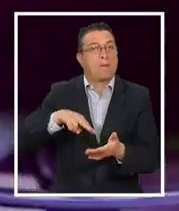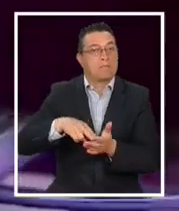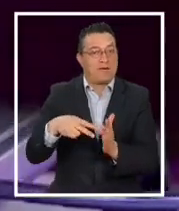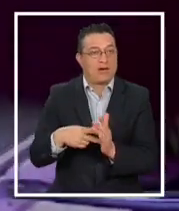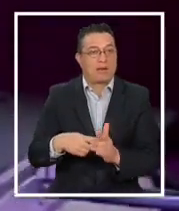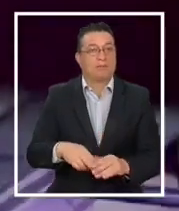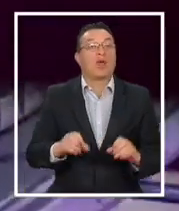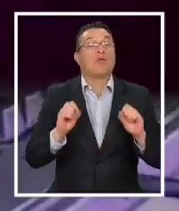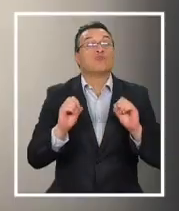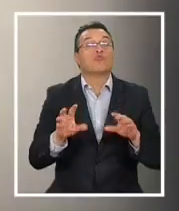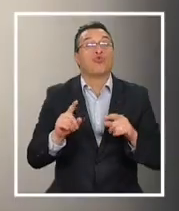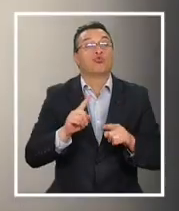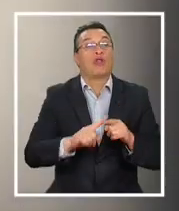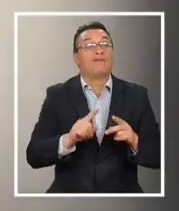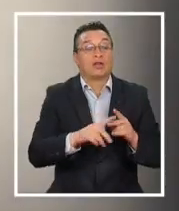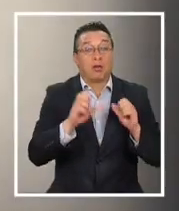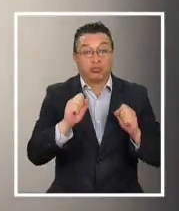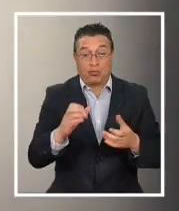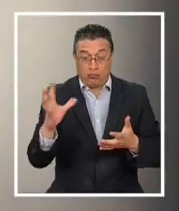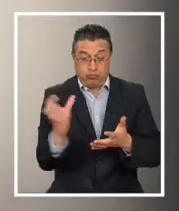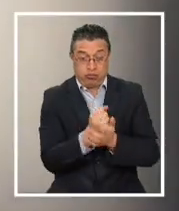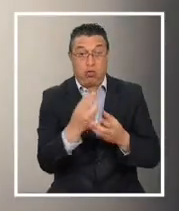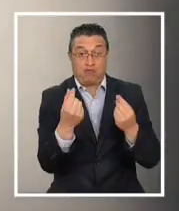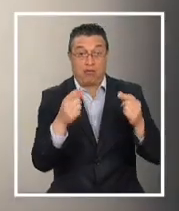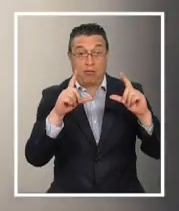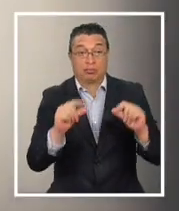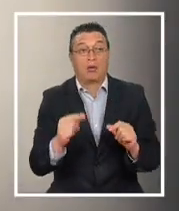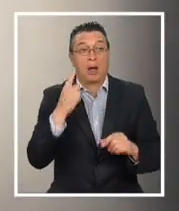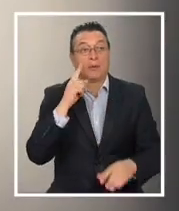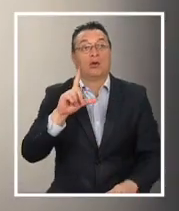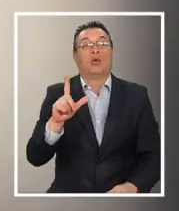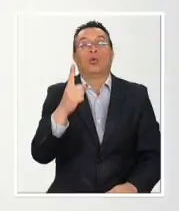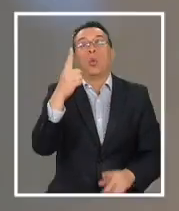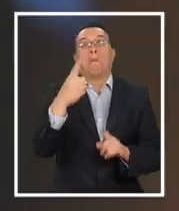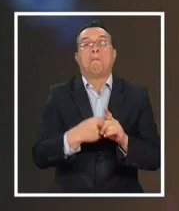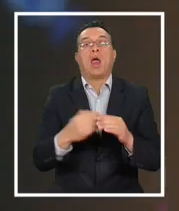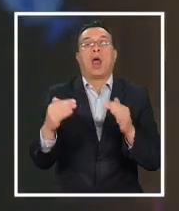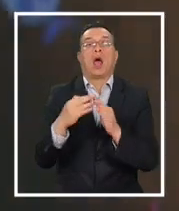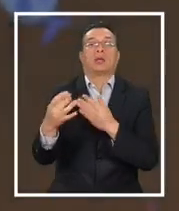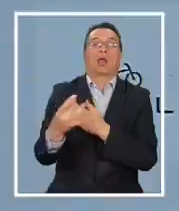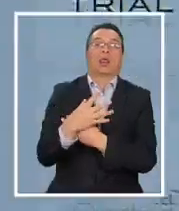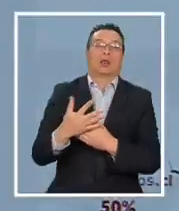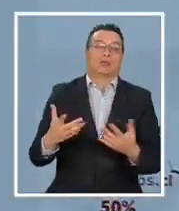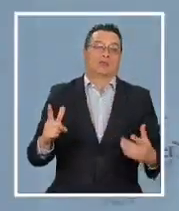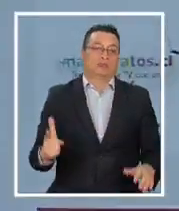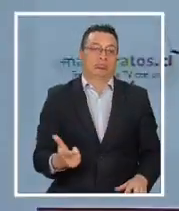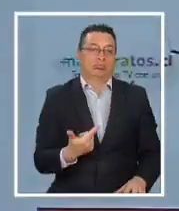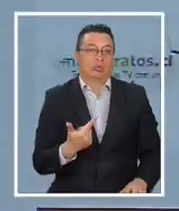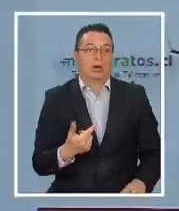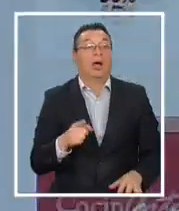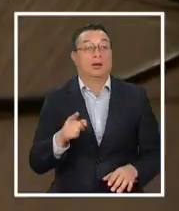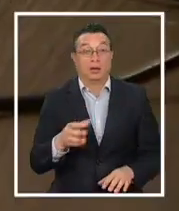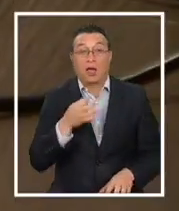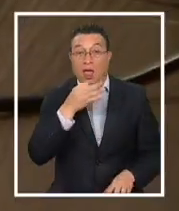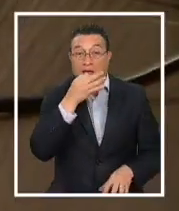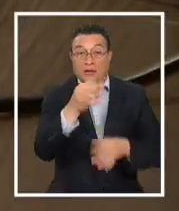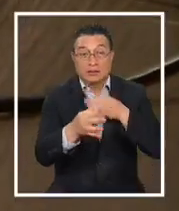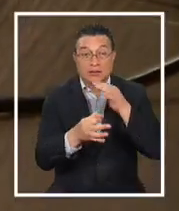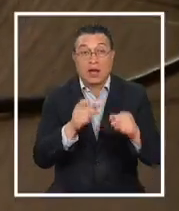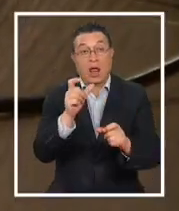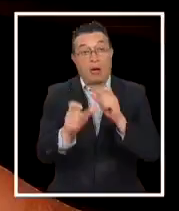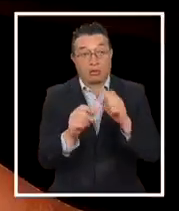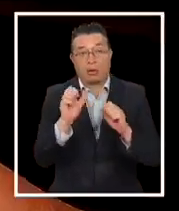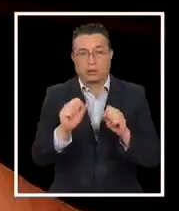problemas. Muchas veces, claro, tú puedes conseguir un muy buen precio, pero se está demorando un mes en llegar a tu casa. En la Cámara de Comercio de Santiago llaman a los consumidores